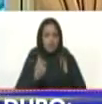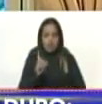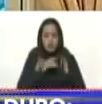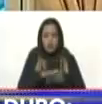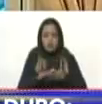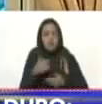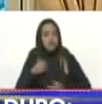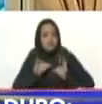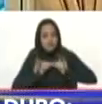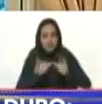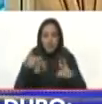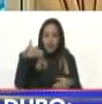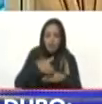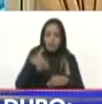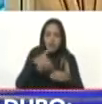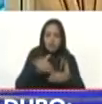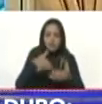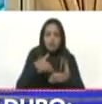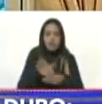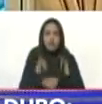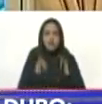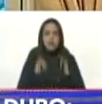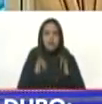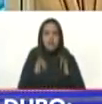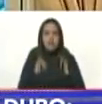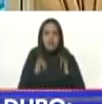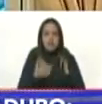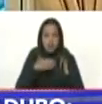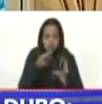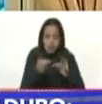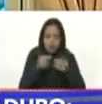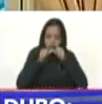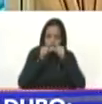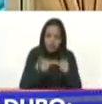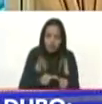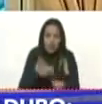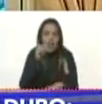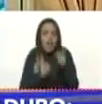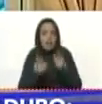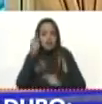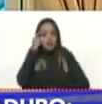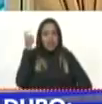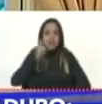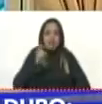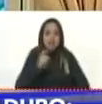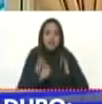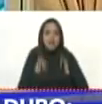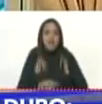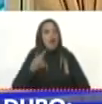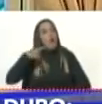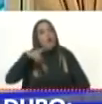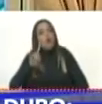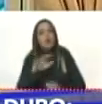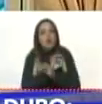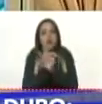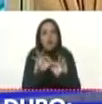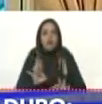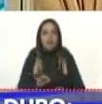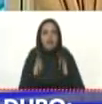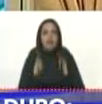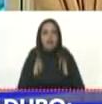no los voy a gastar, los voy a ahorrar. Voy a seguir ahorrando allí y los Petro los voy a dejar ahí para algún día que me hagan falta. Esa es otra fórmula. Te